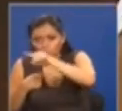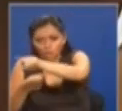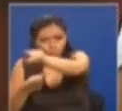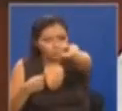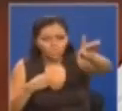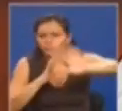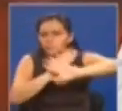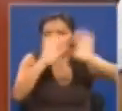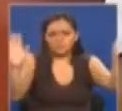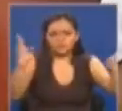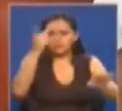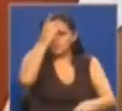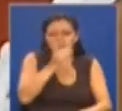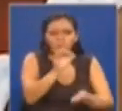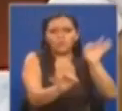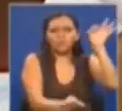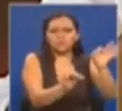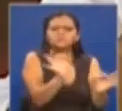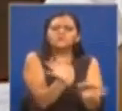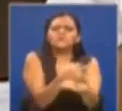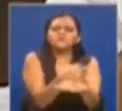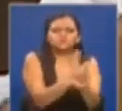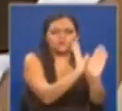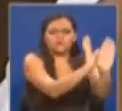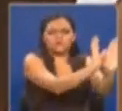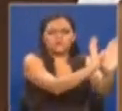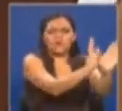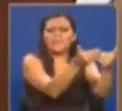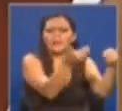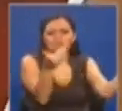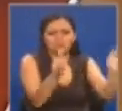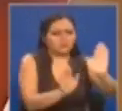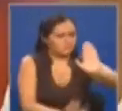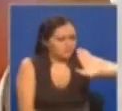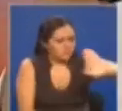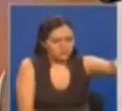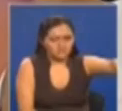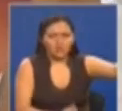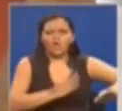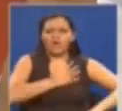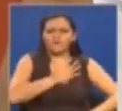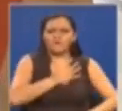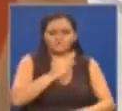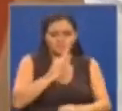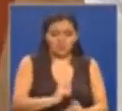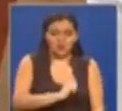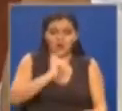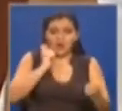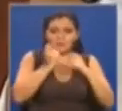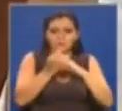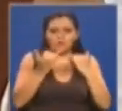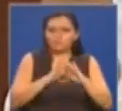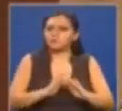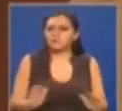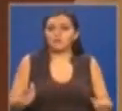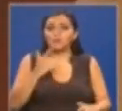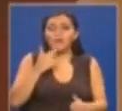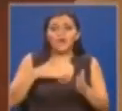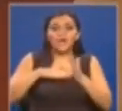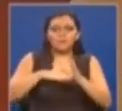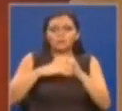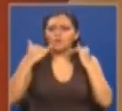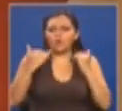o prescribió, compañero. Pero dejemos que funcione la justicia, confiar en nuestra justicia donde ha habido grandes cambios en positivo y ahora es